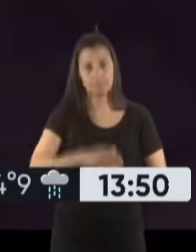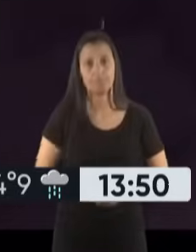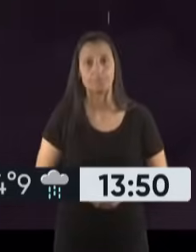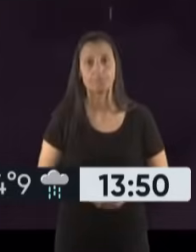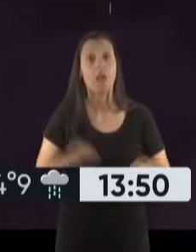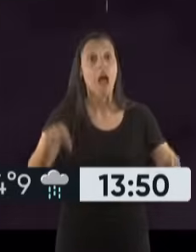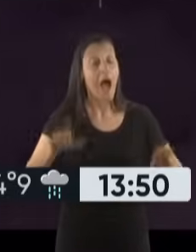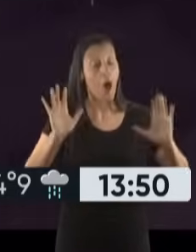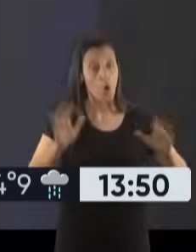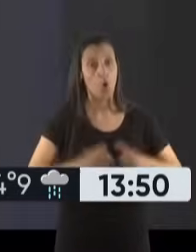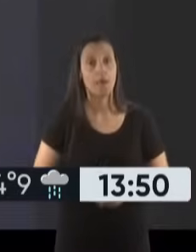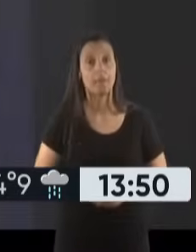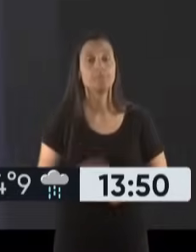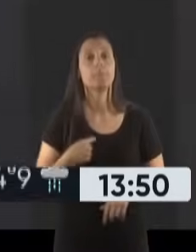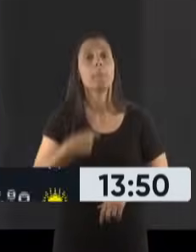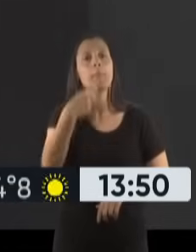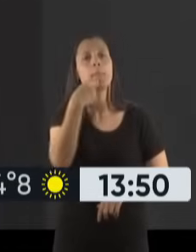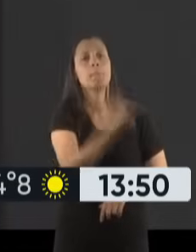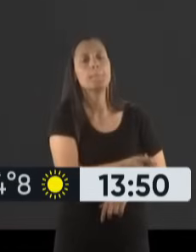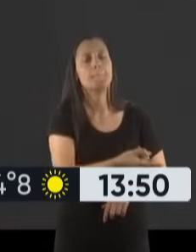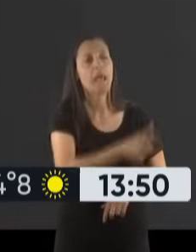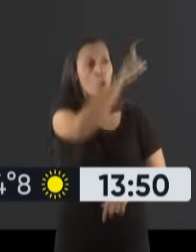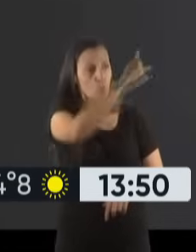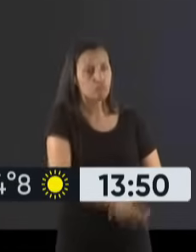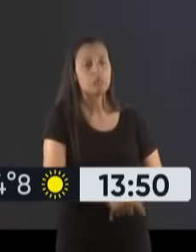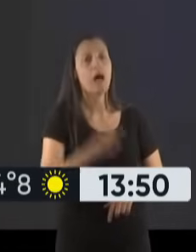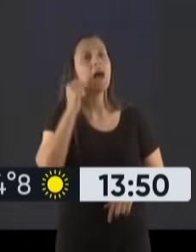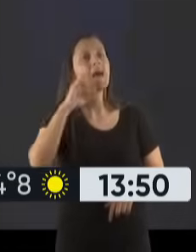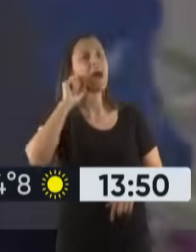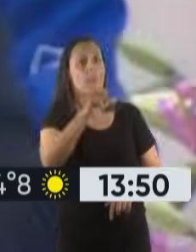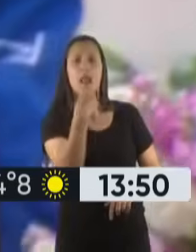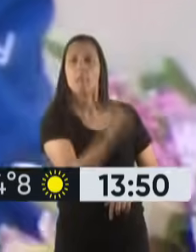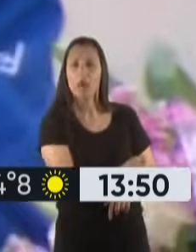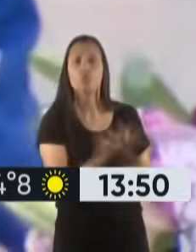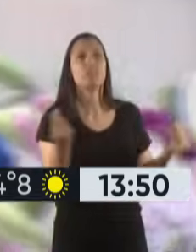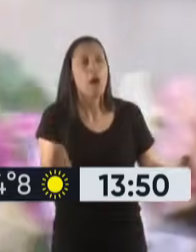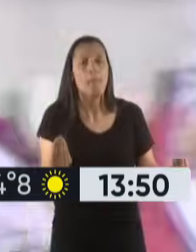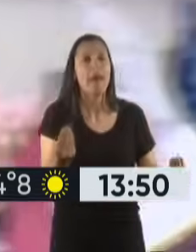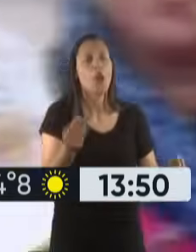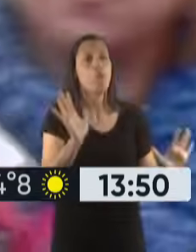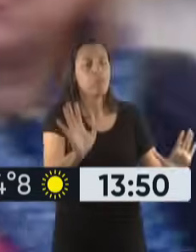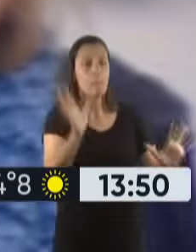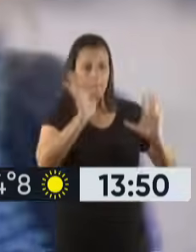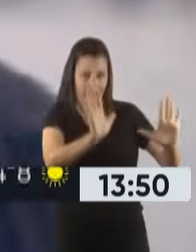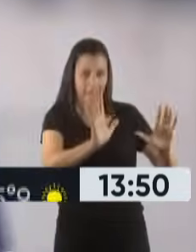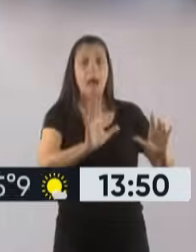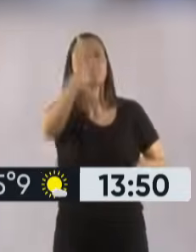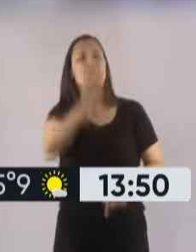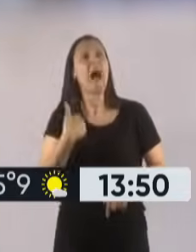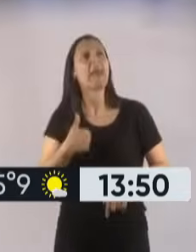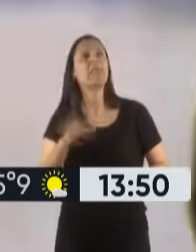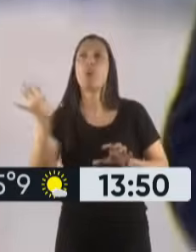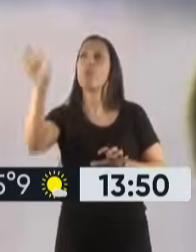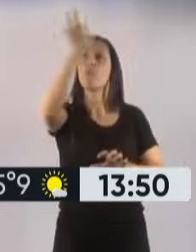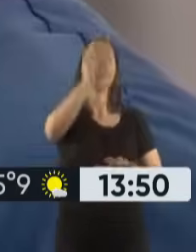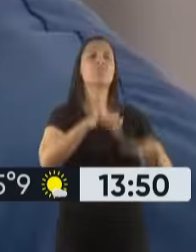Ahora, le preguntaba a Gabriel antes de venir, che, Gabriel, pero ¿y en el resto del país qué hicimos?